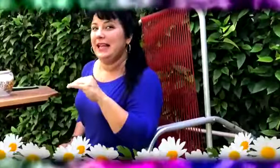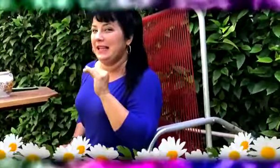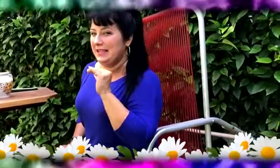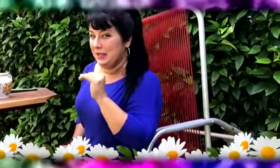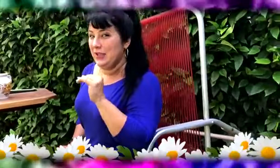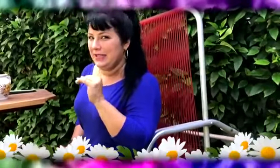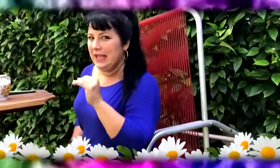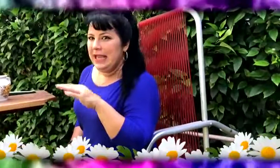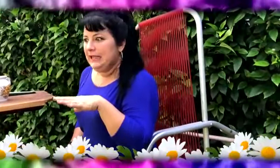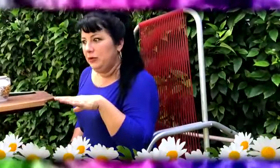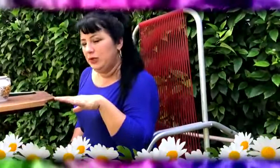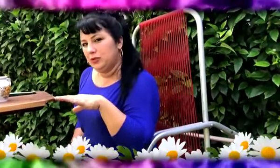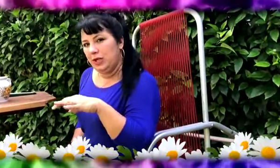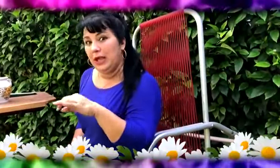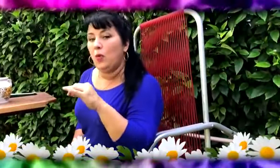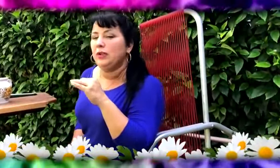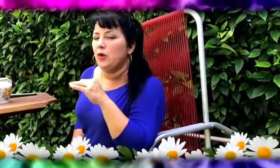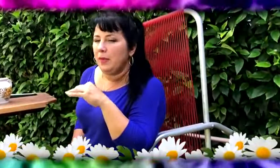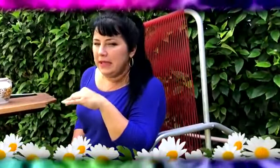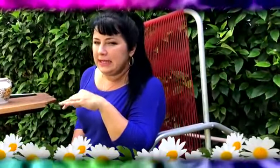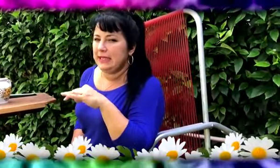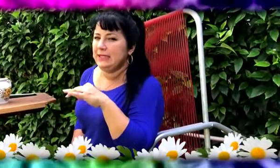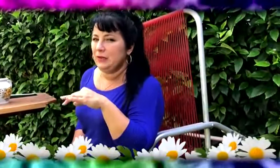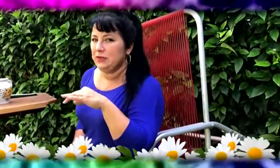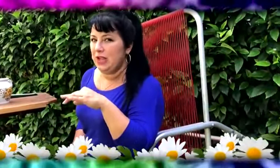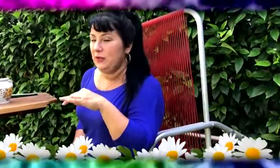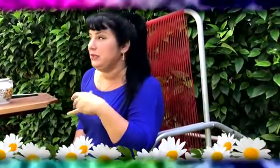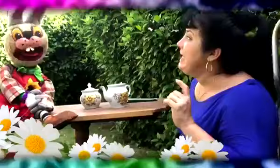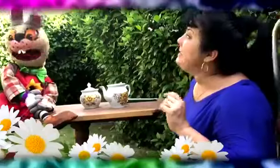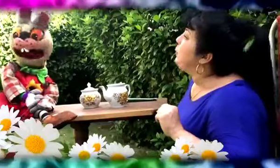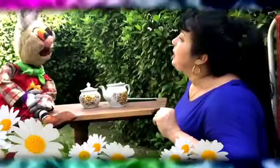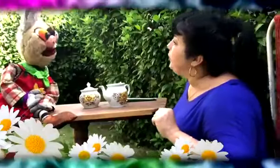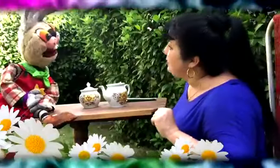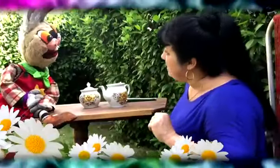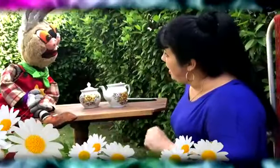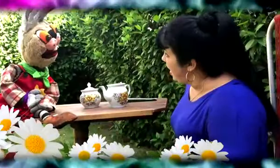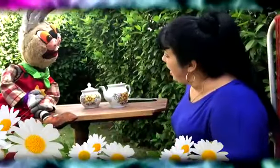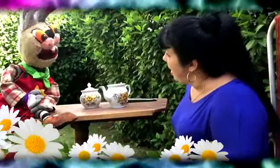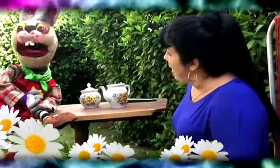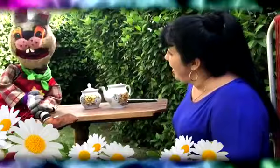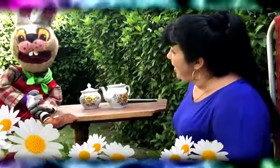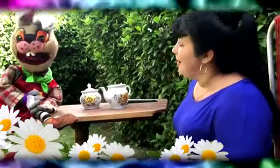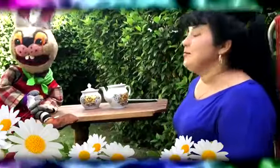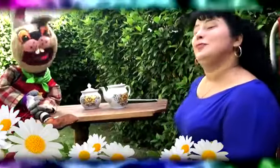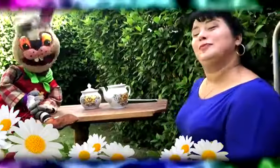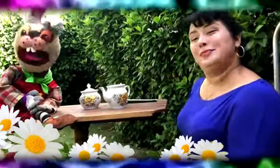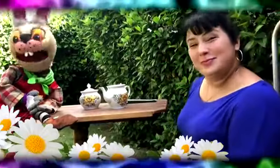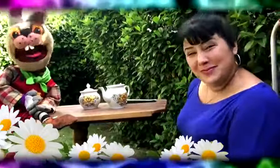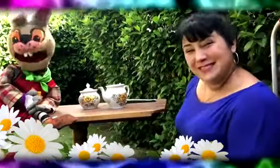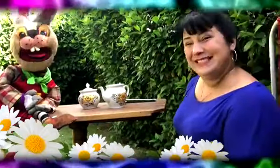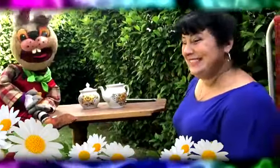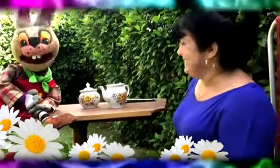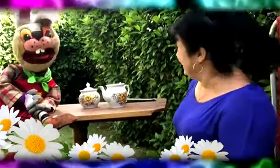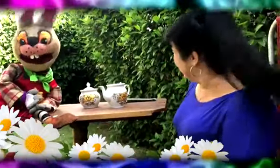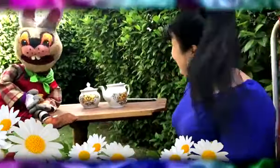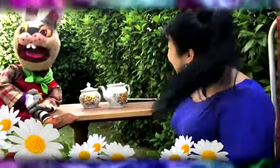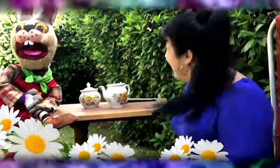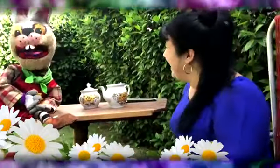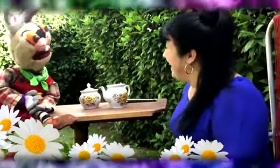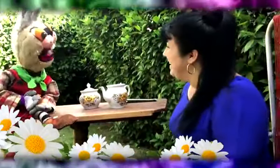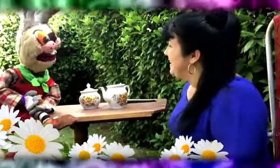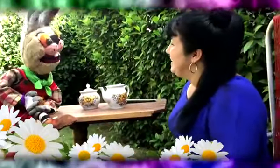¿Sabías que la tradición del té tiene una historia de 4.700 años y se originó en China? Alaba, mira tú qué cosa más